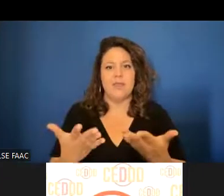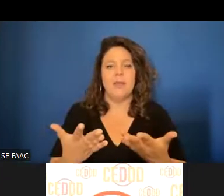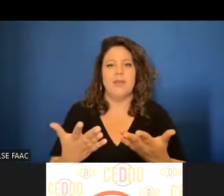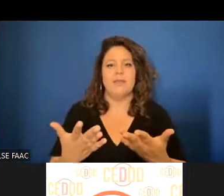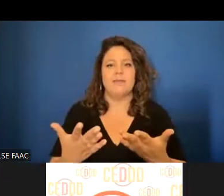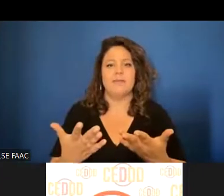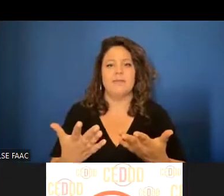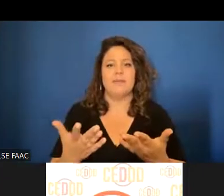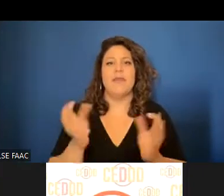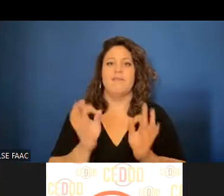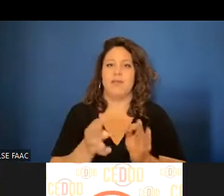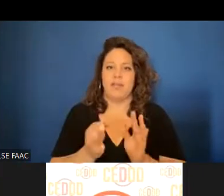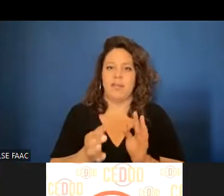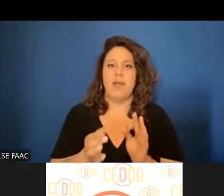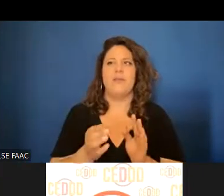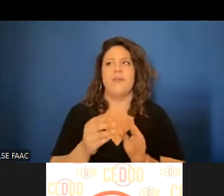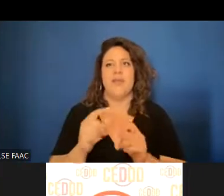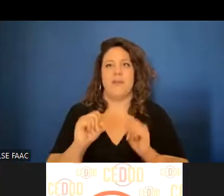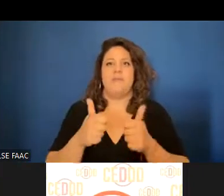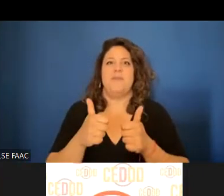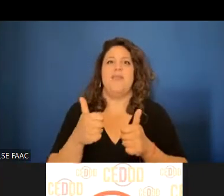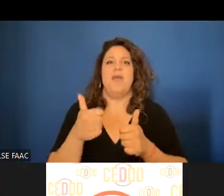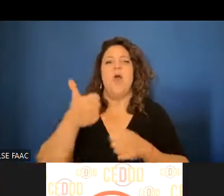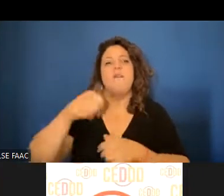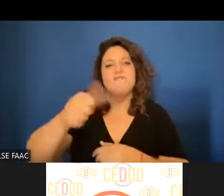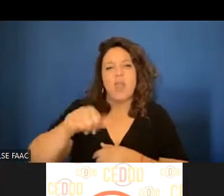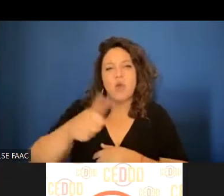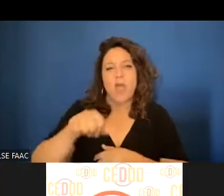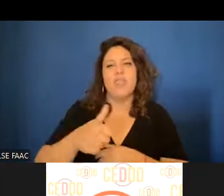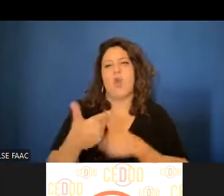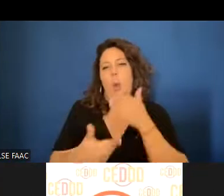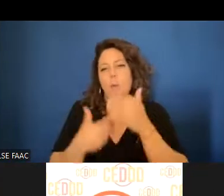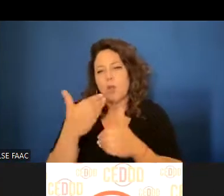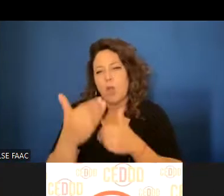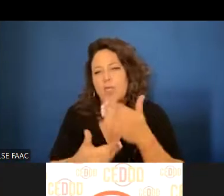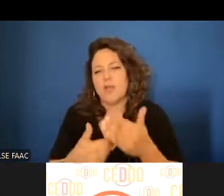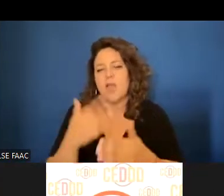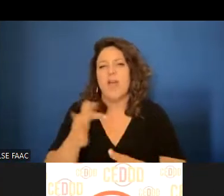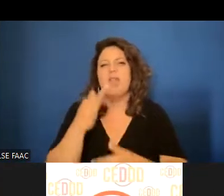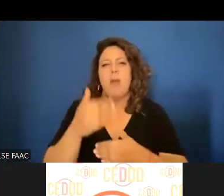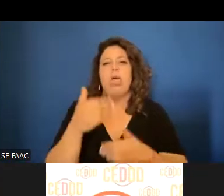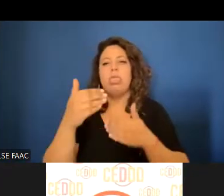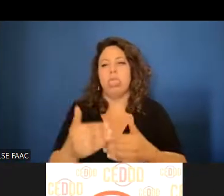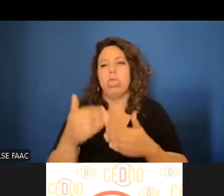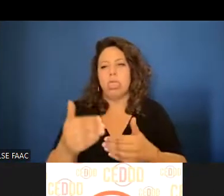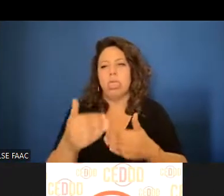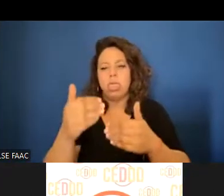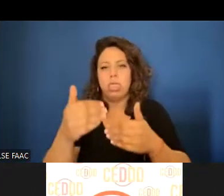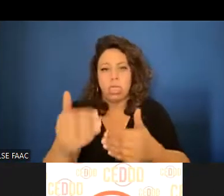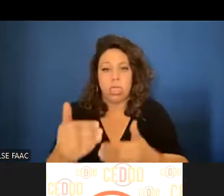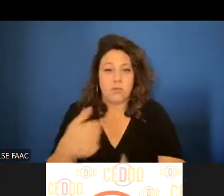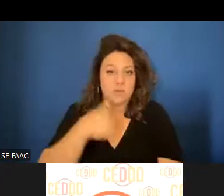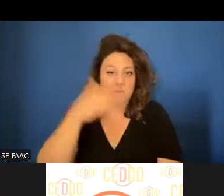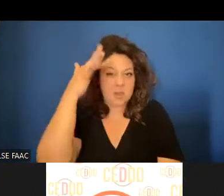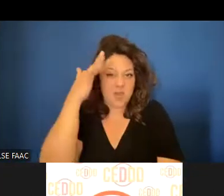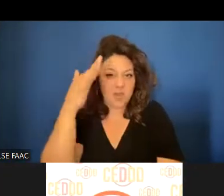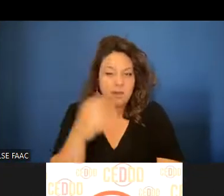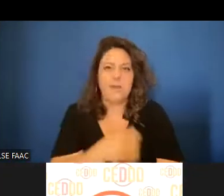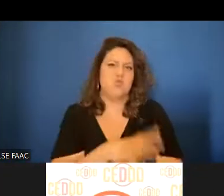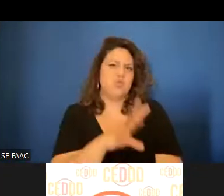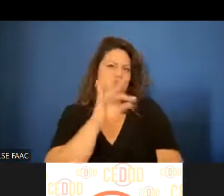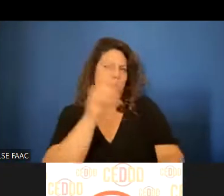indemnizaciones se tipifican en la ley de infracción de orden social, bueno, que habrá que ver